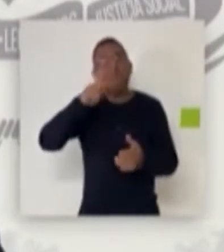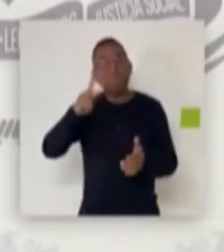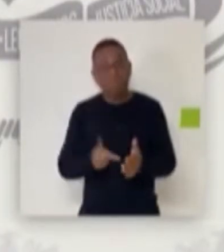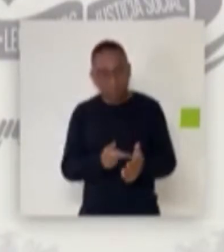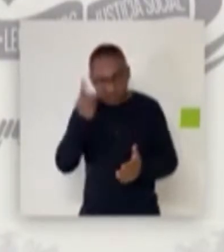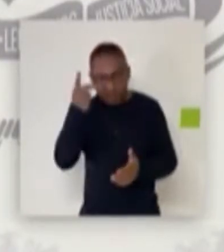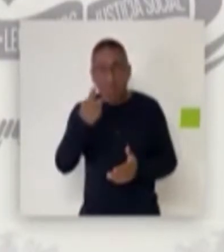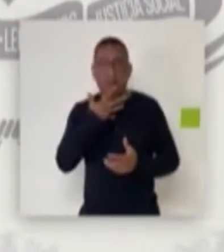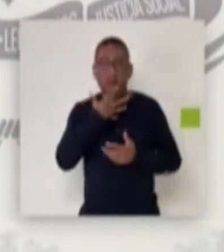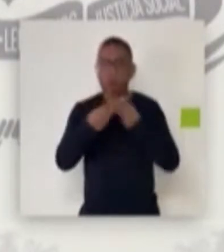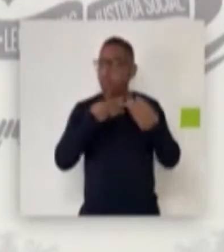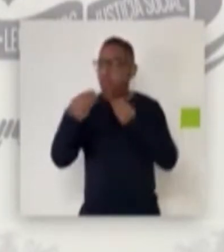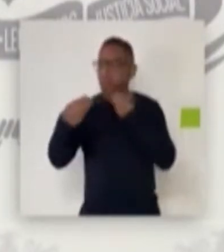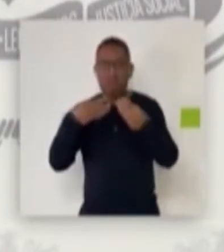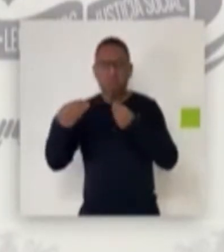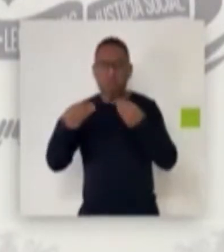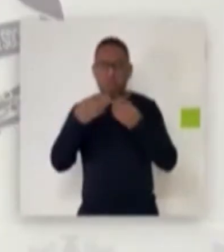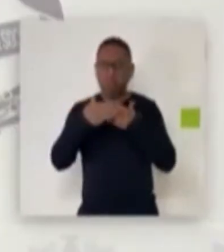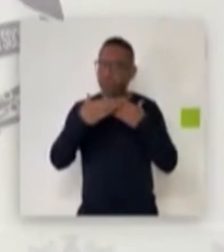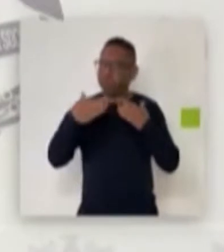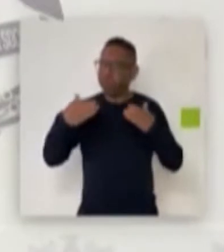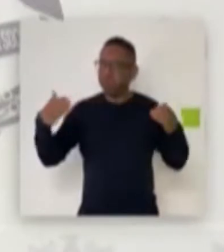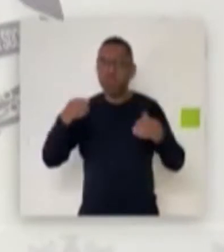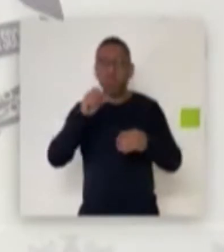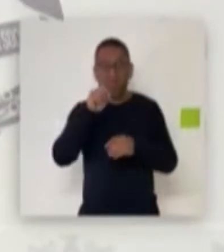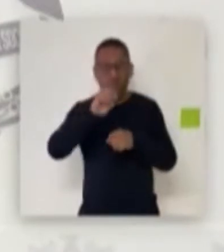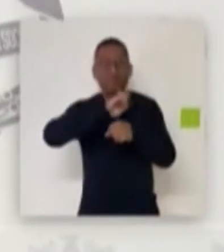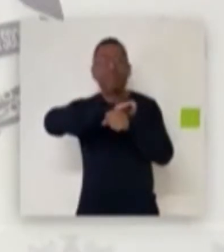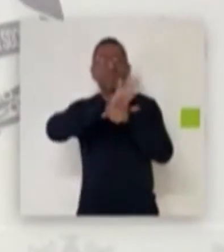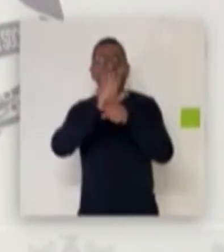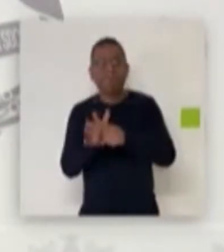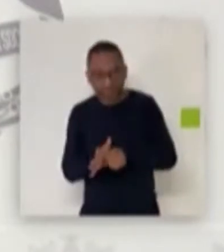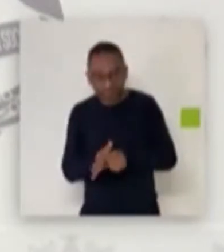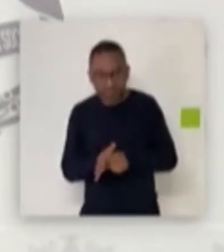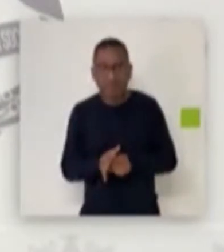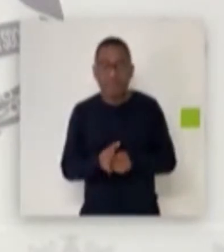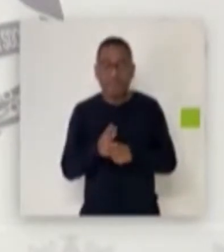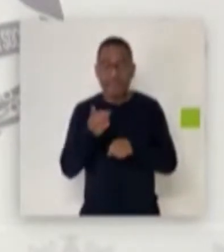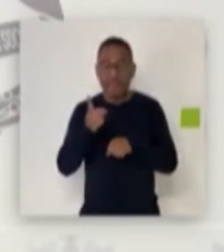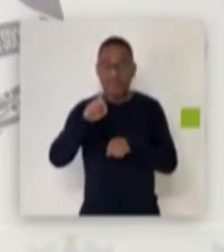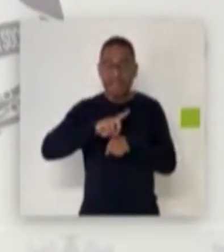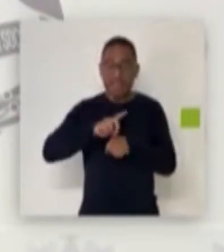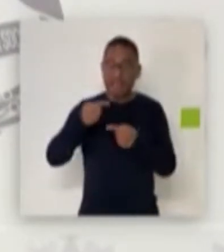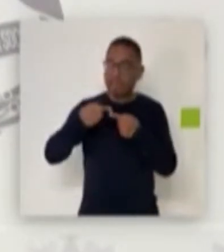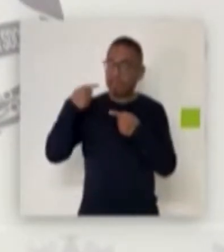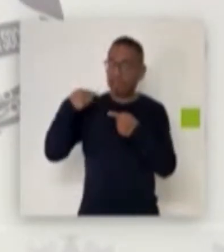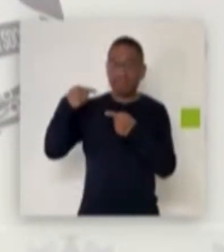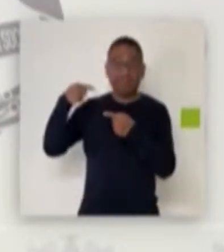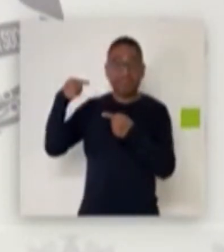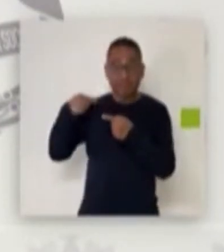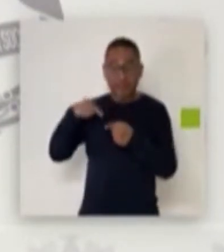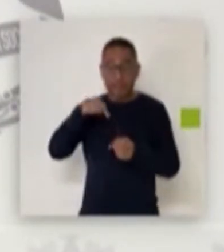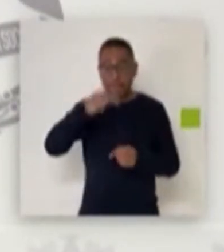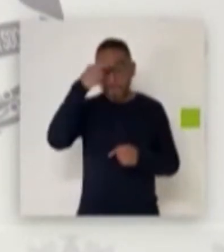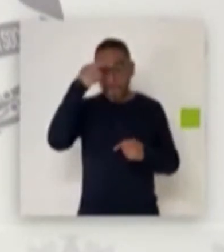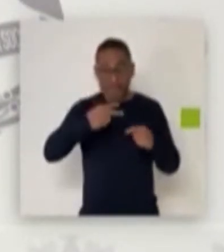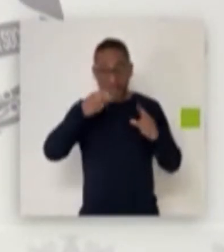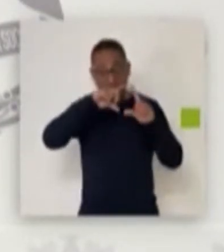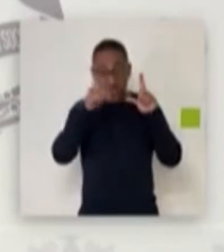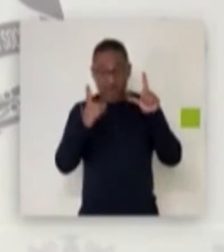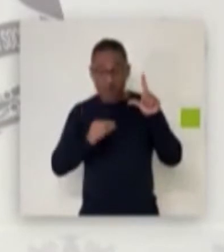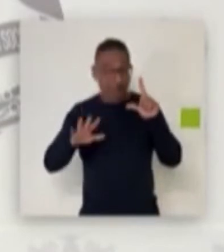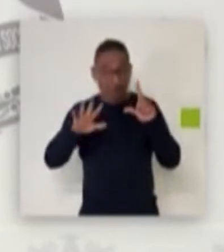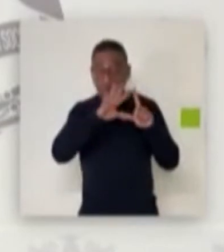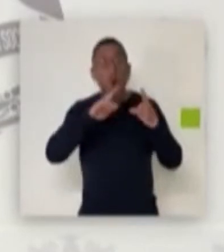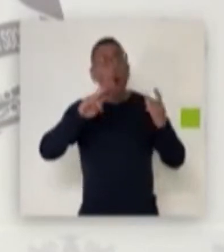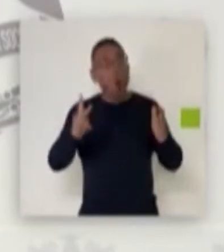tercera oleada de contagios por COVID-19. Desde hace unos días el país entró